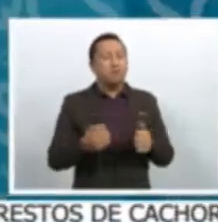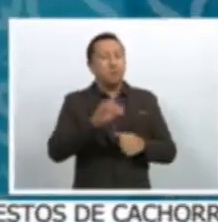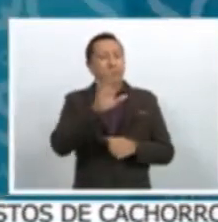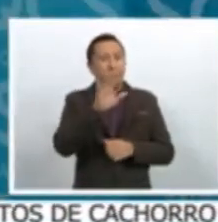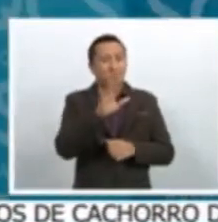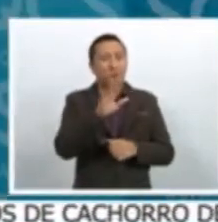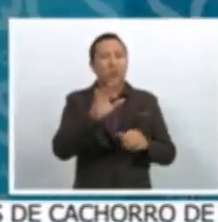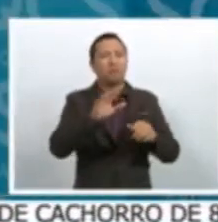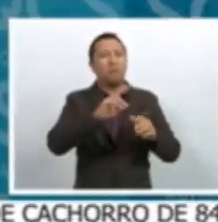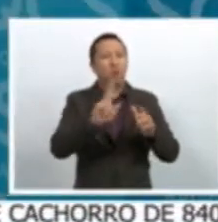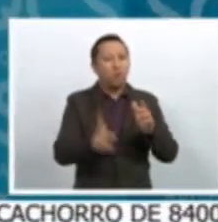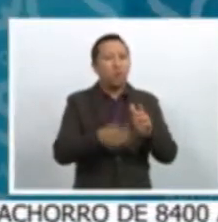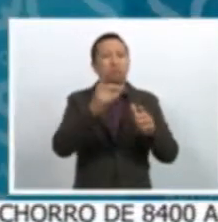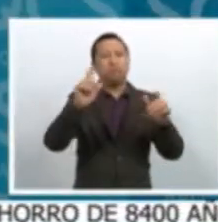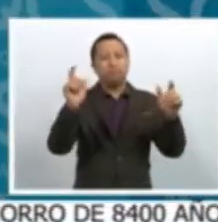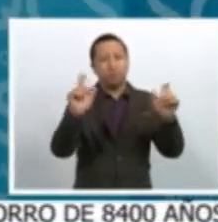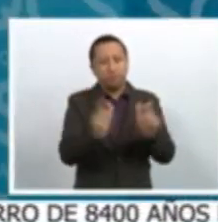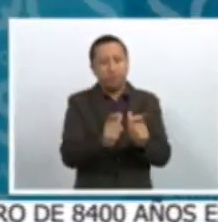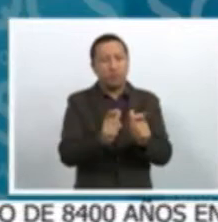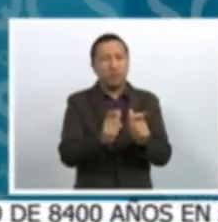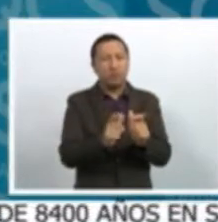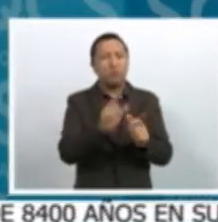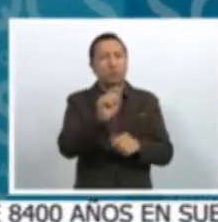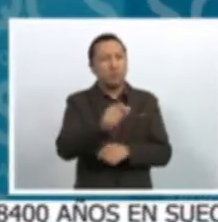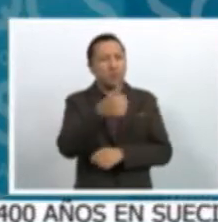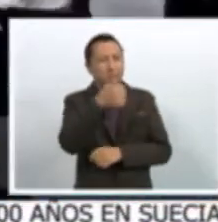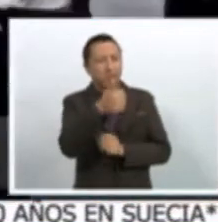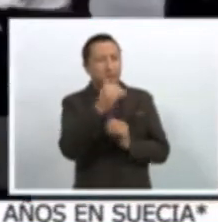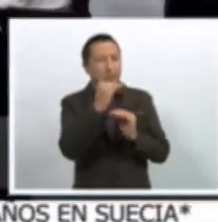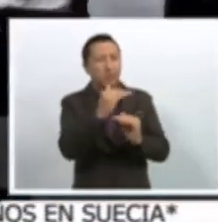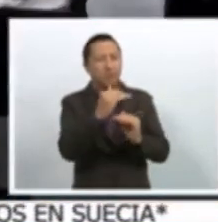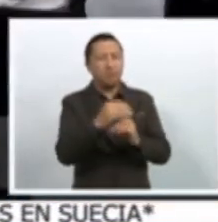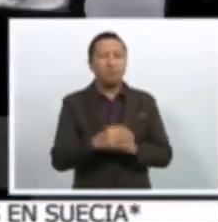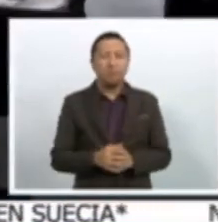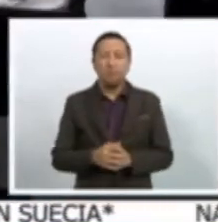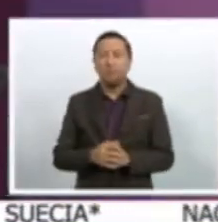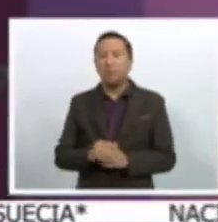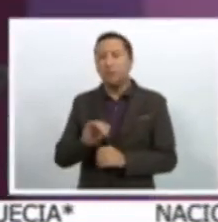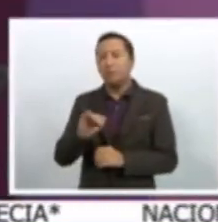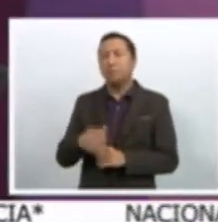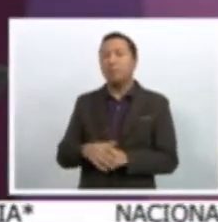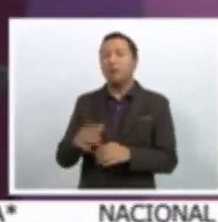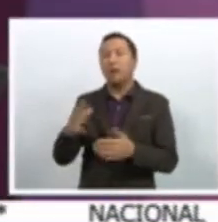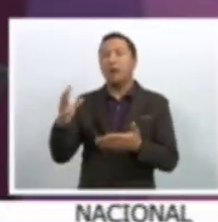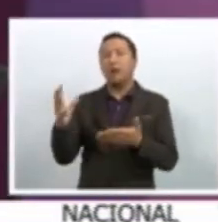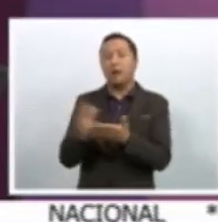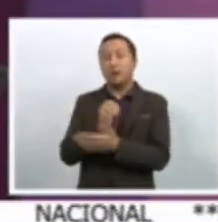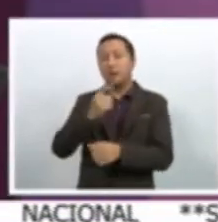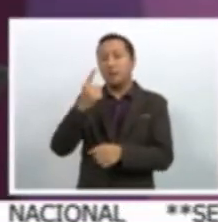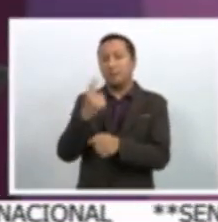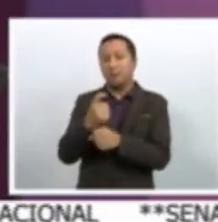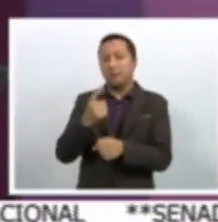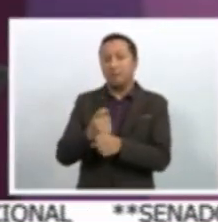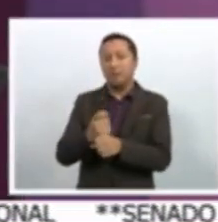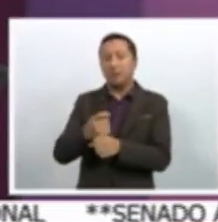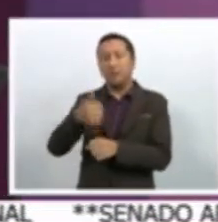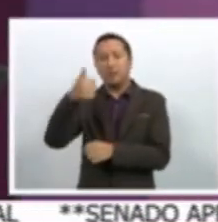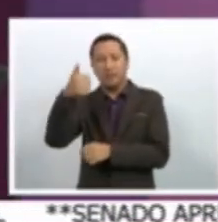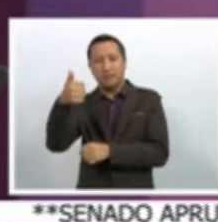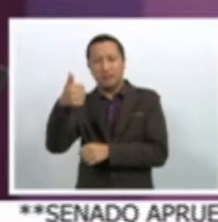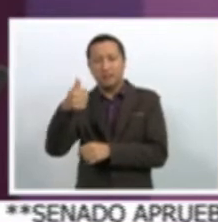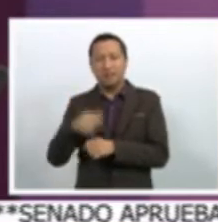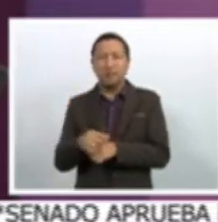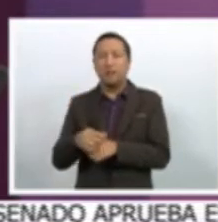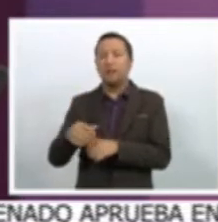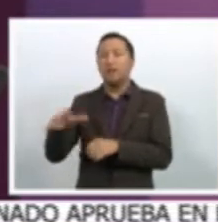una depuración, finalmente los ganadores van a ser 26. 26, son 6 primeros lugares, que tenemos 3 en zona norte y 3 en zona sur,